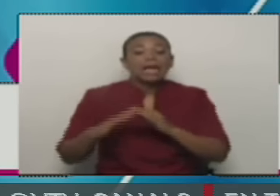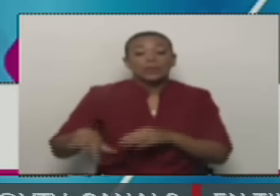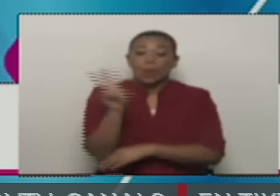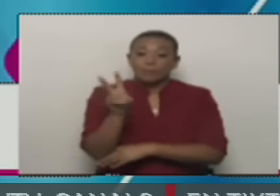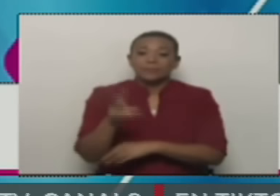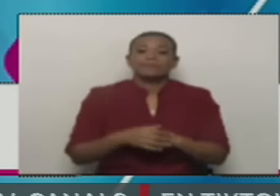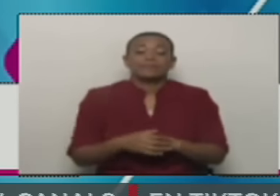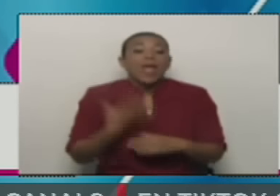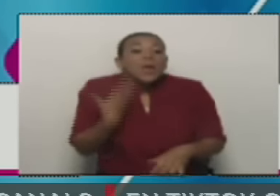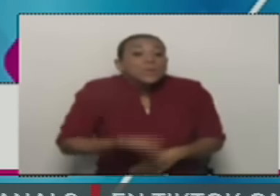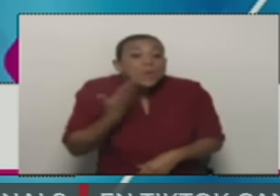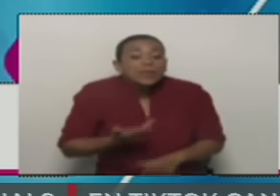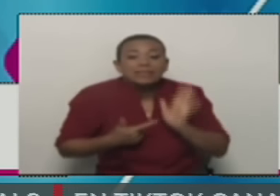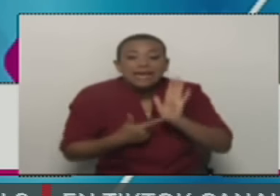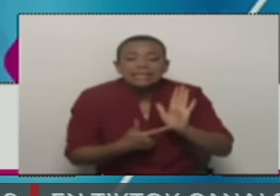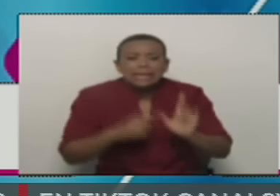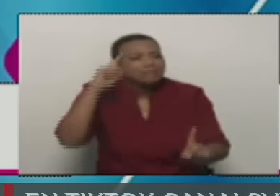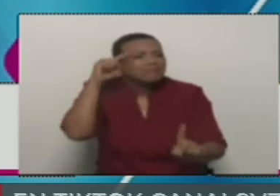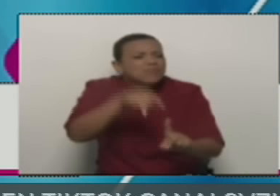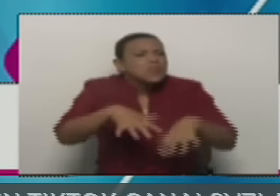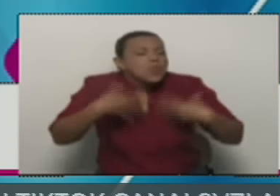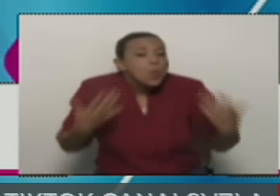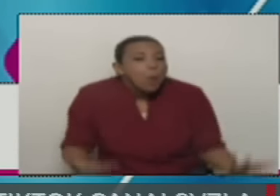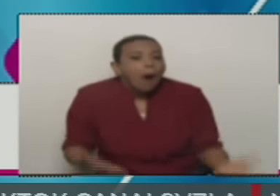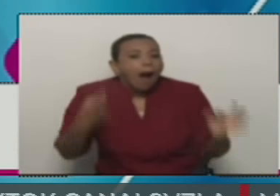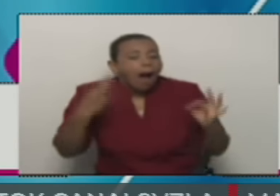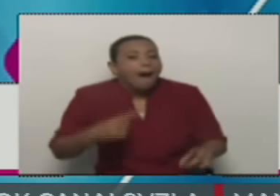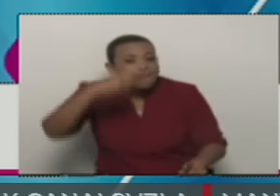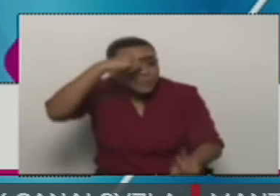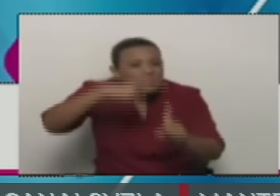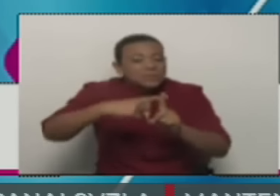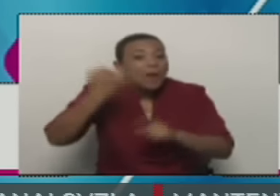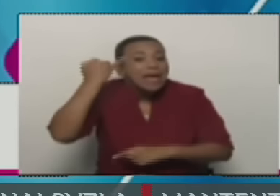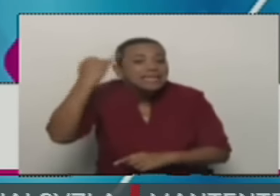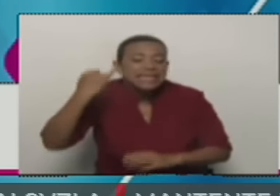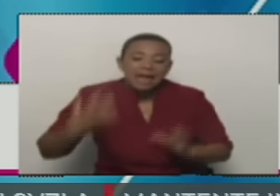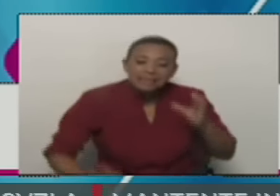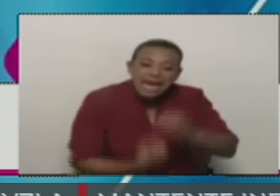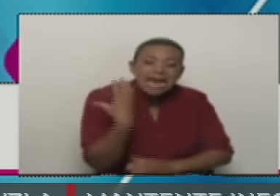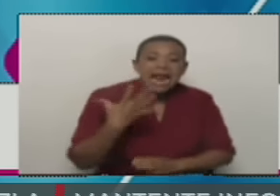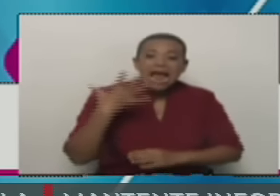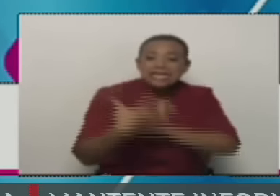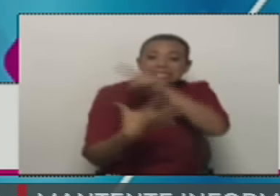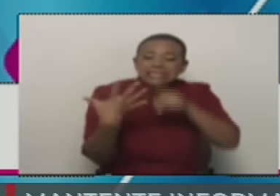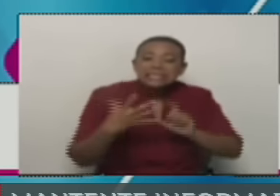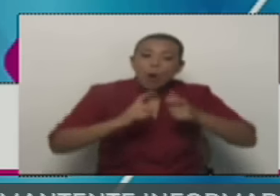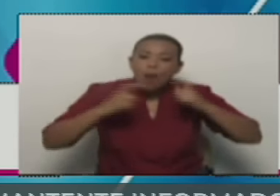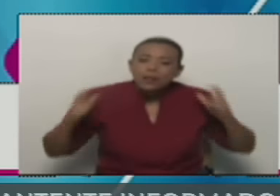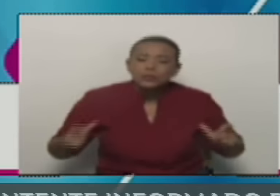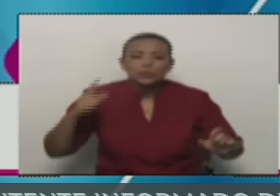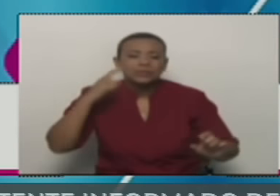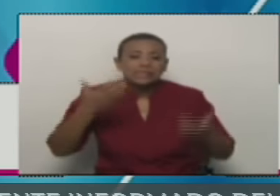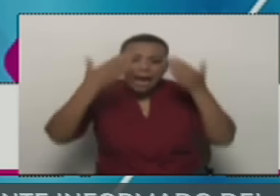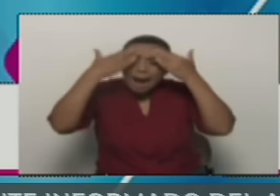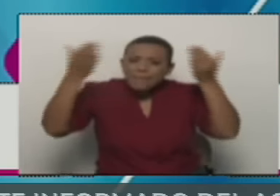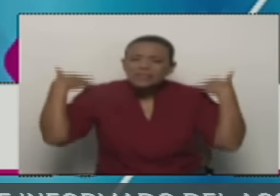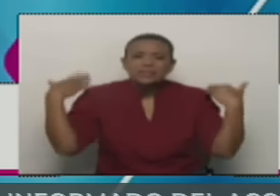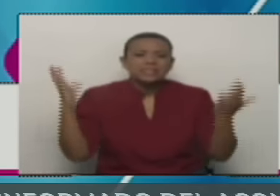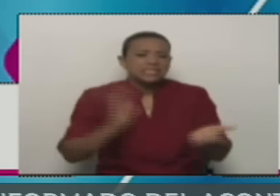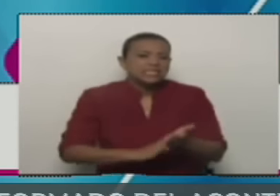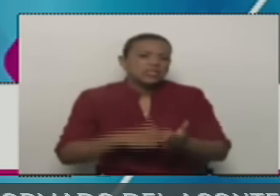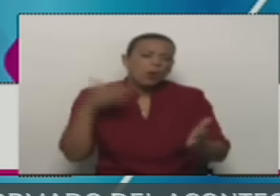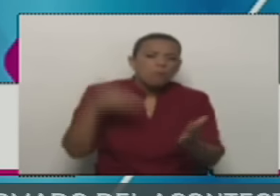Es muy importante, sobre todo, la expectativa, el carácter positivo que se perfila de pasar la página de quienes han pretendido